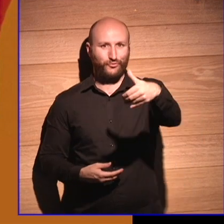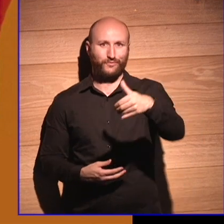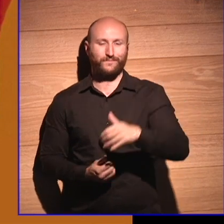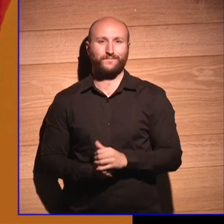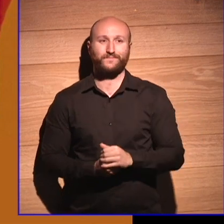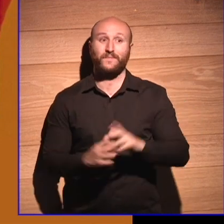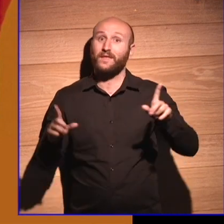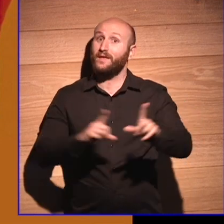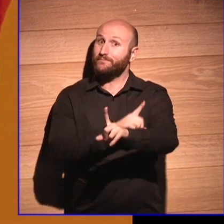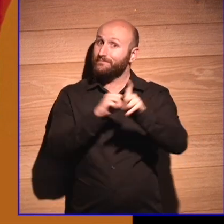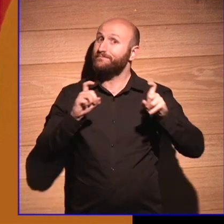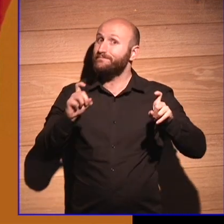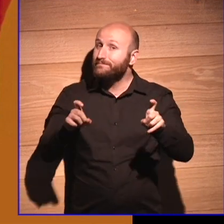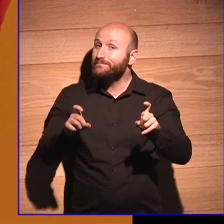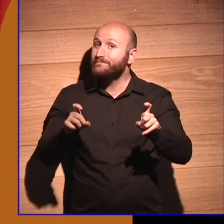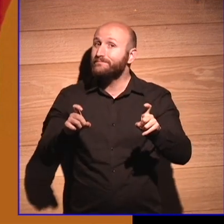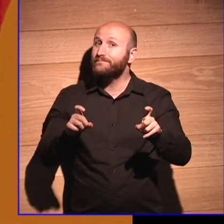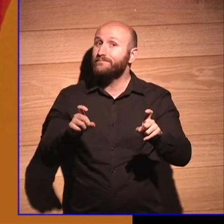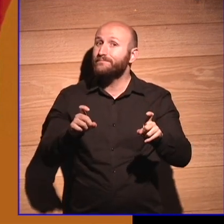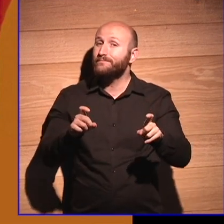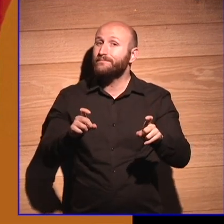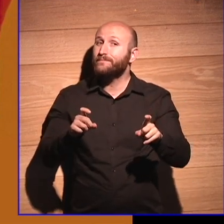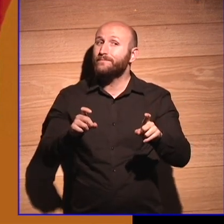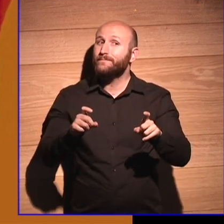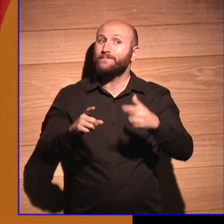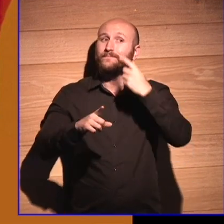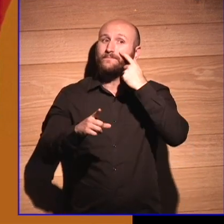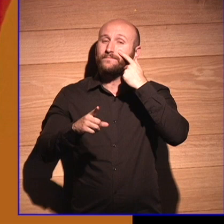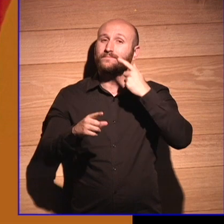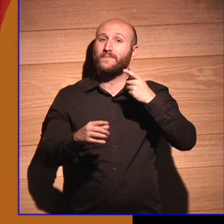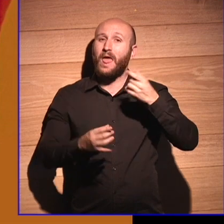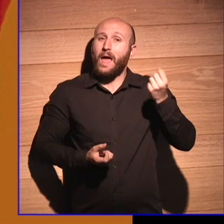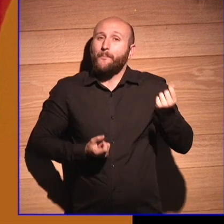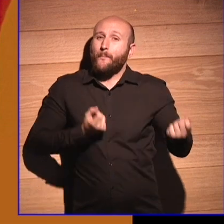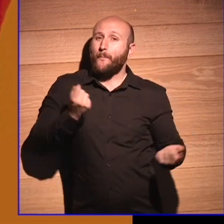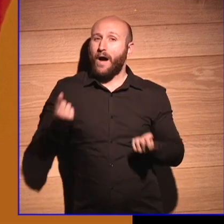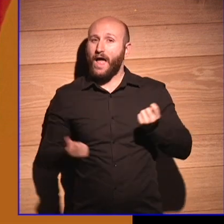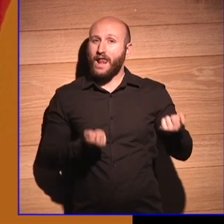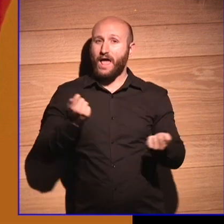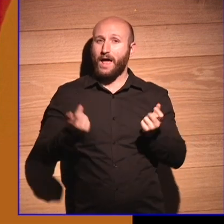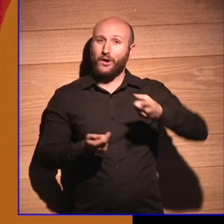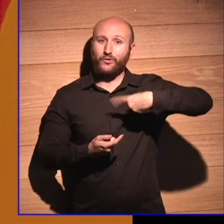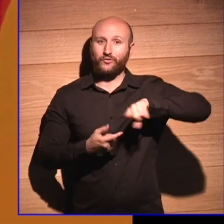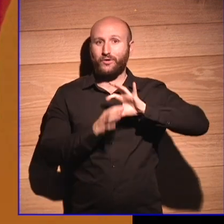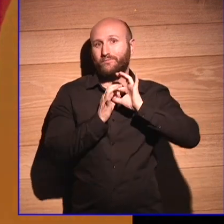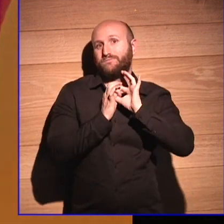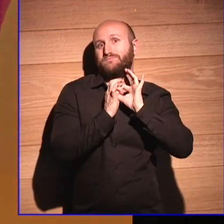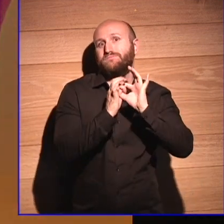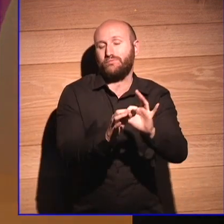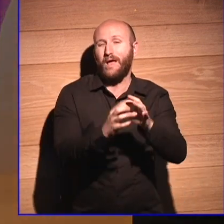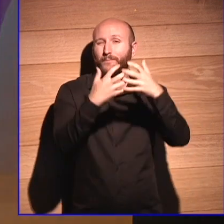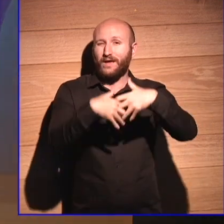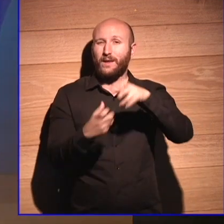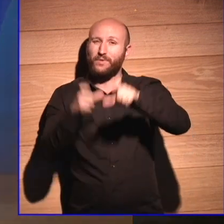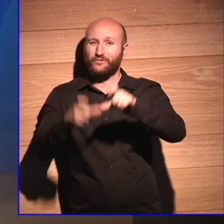la pregunta es, ¿a dónde nos conducirá este pas a de baile al que estamos irremisiblemente abocados las máquinas con